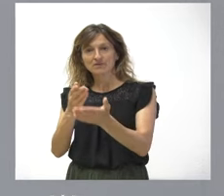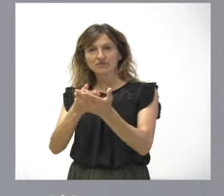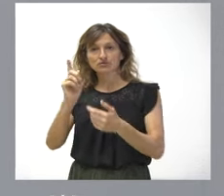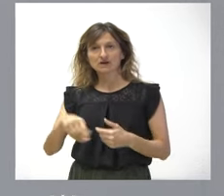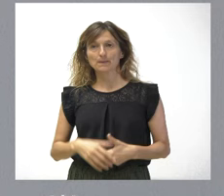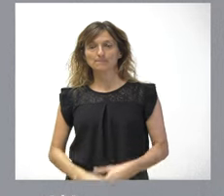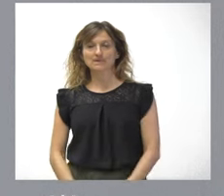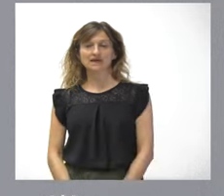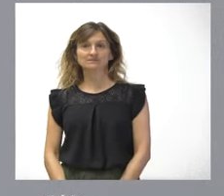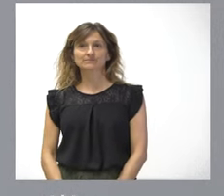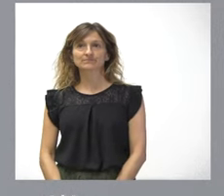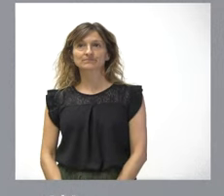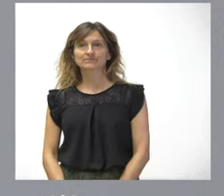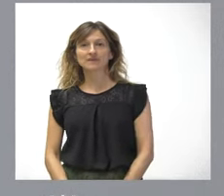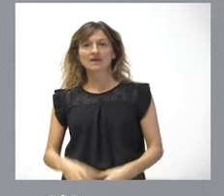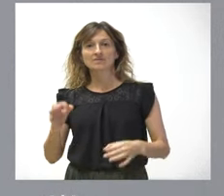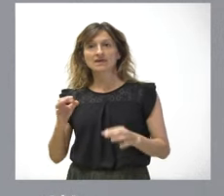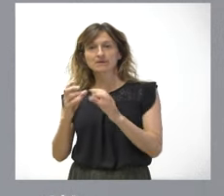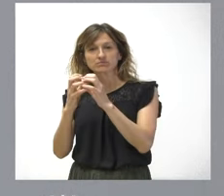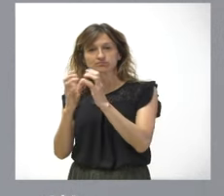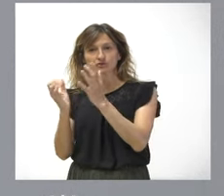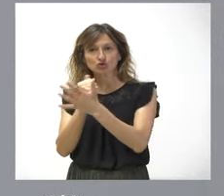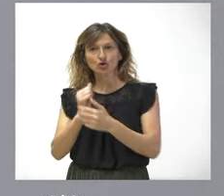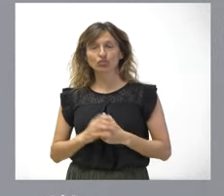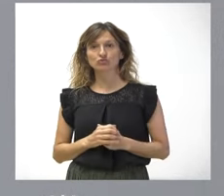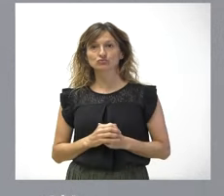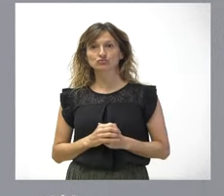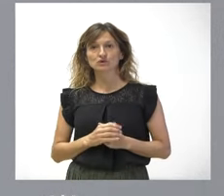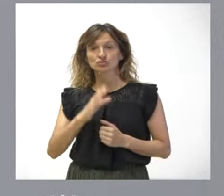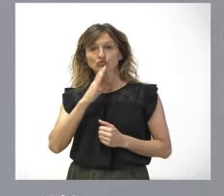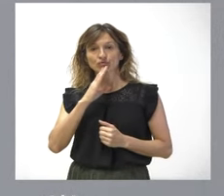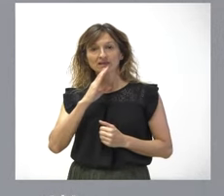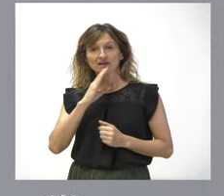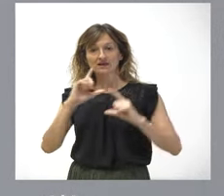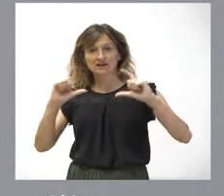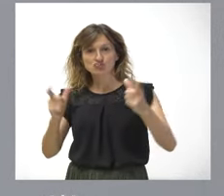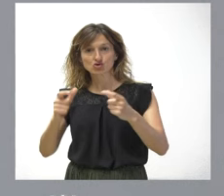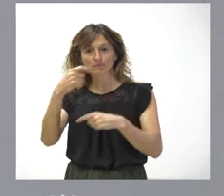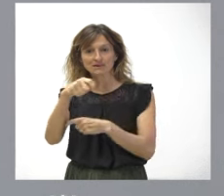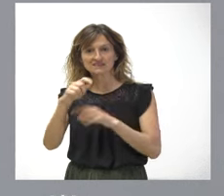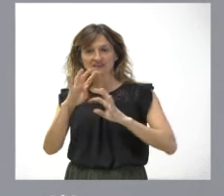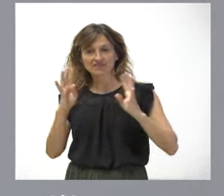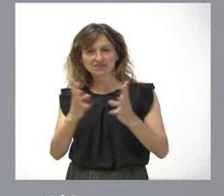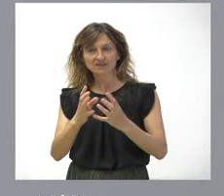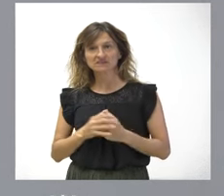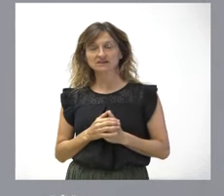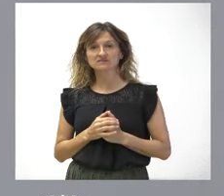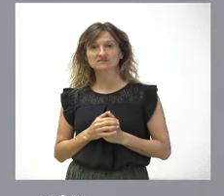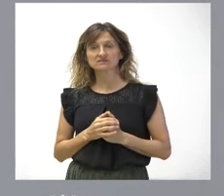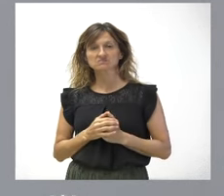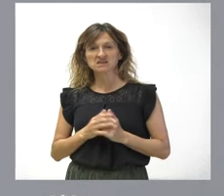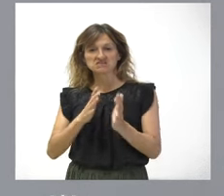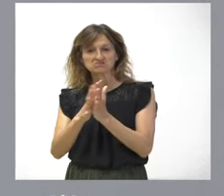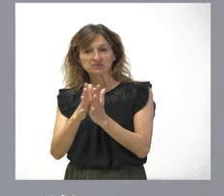lógicamente esto tendría que abordarse entre todos y tendría que abordarse la conferencia de presidentes es inexplicable que un tema de esta importancia